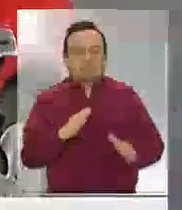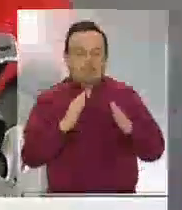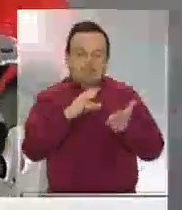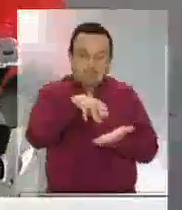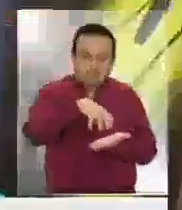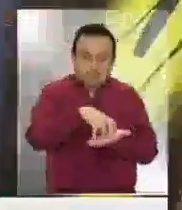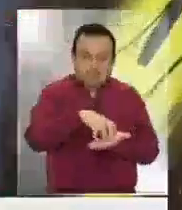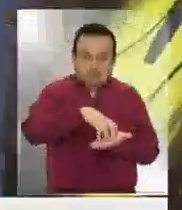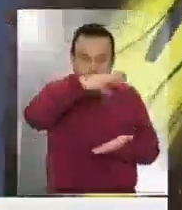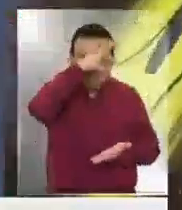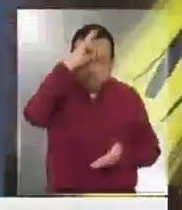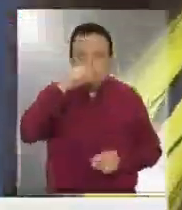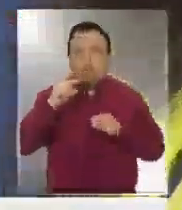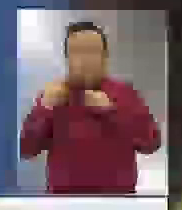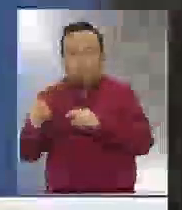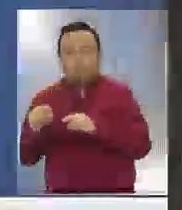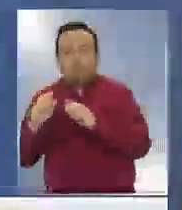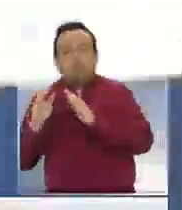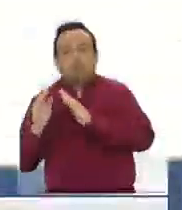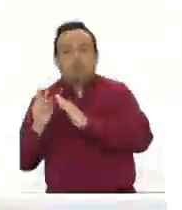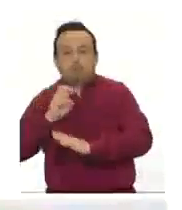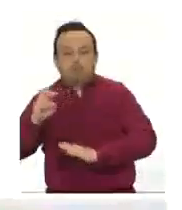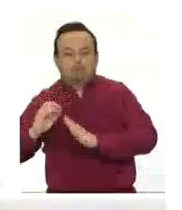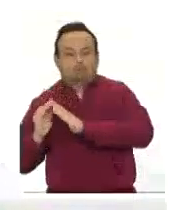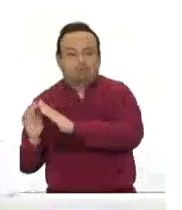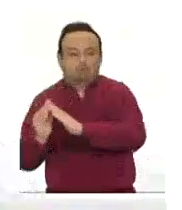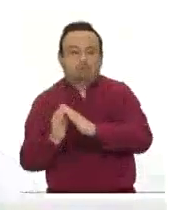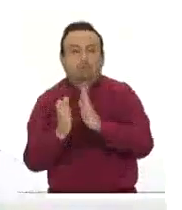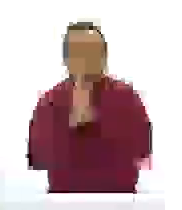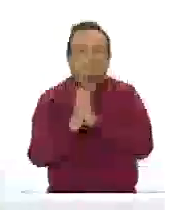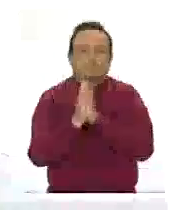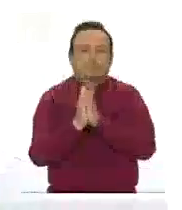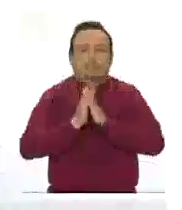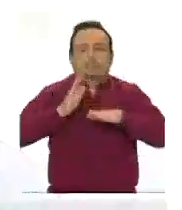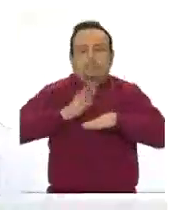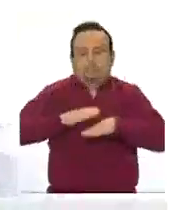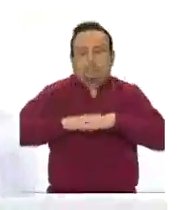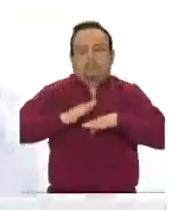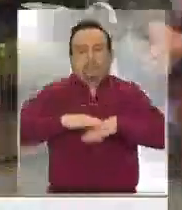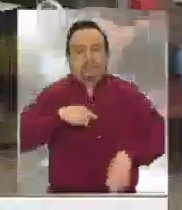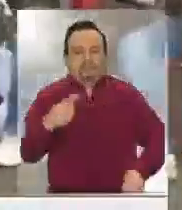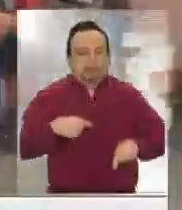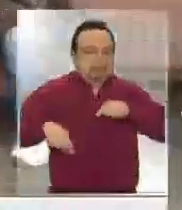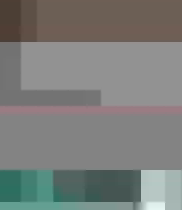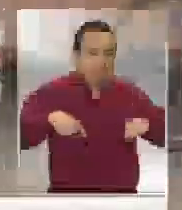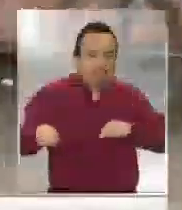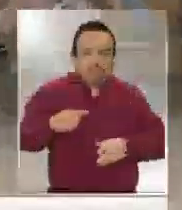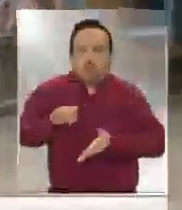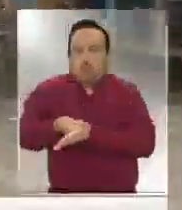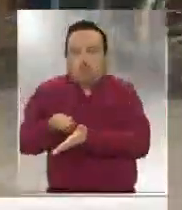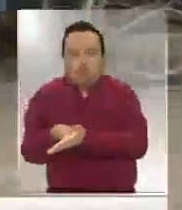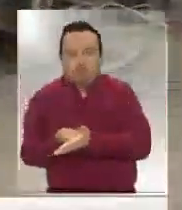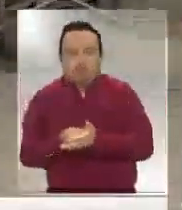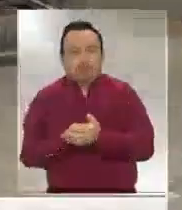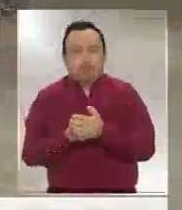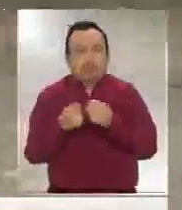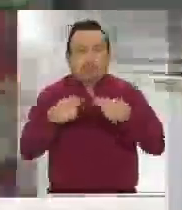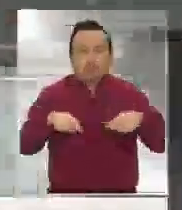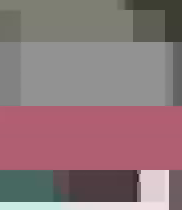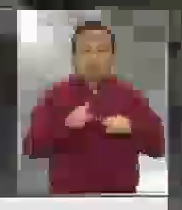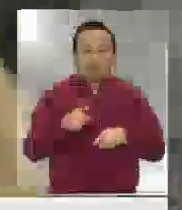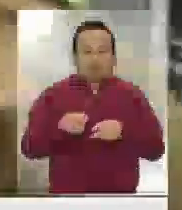Casas, sus habitantes siguen solicitando una gran cantidad de permisos para trámites y compras. Quienes no